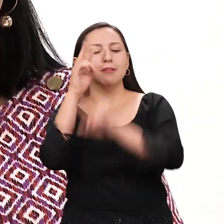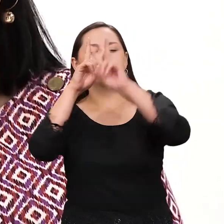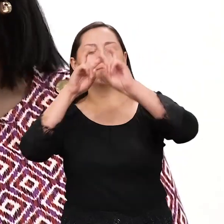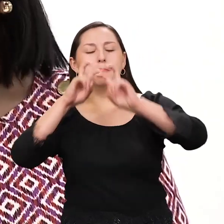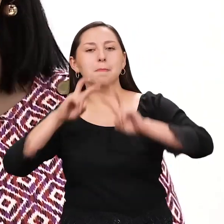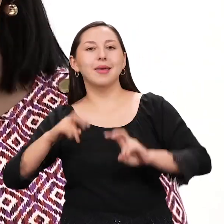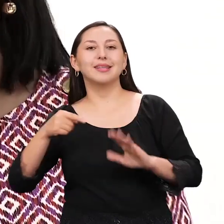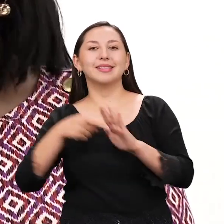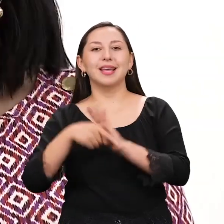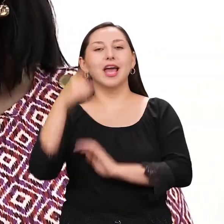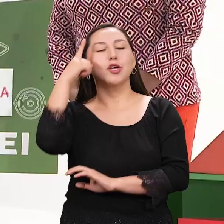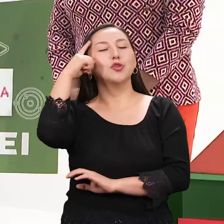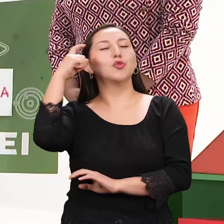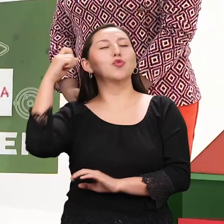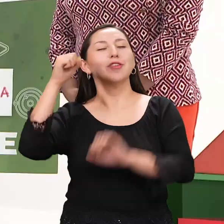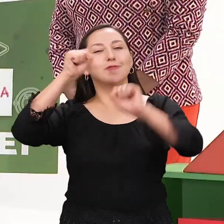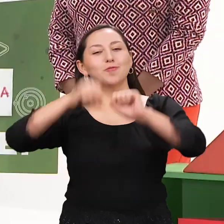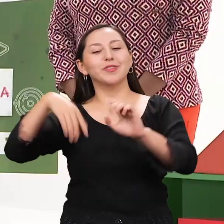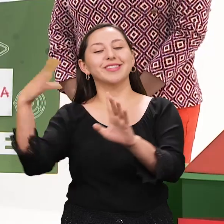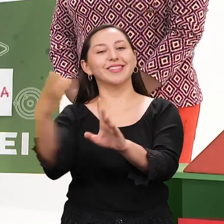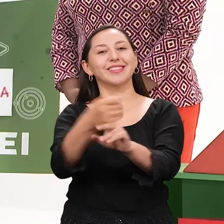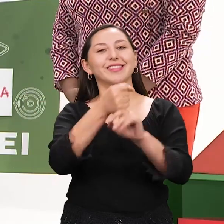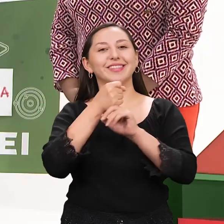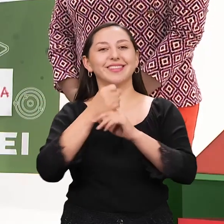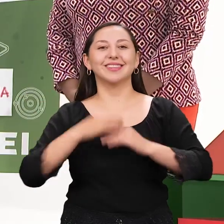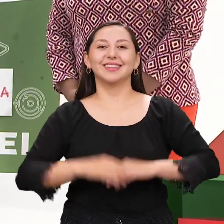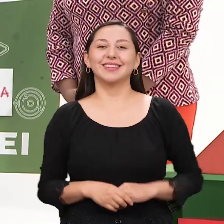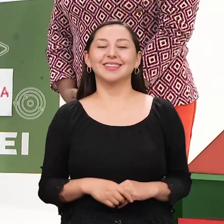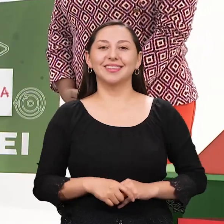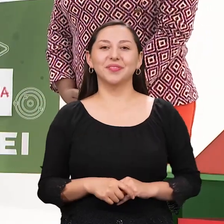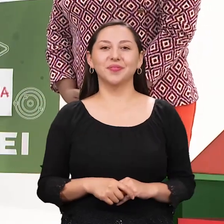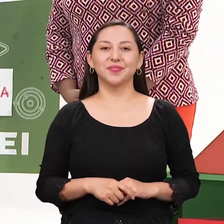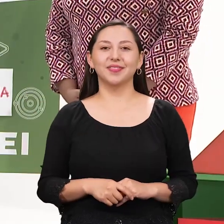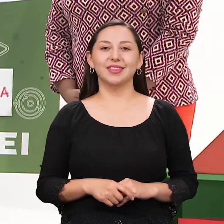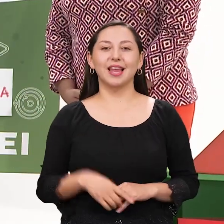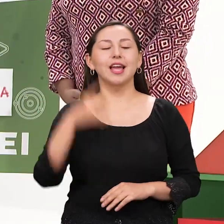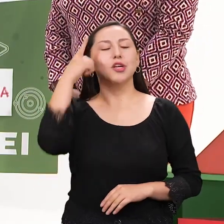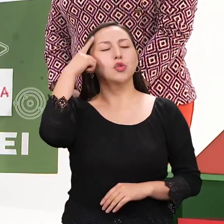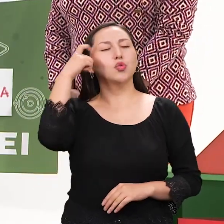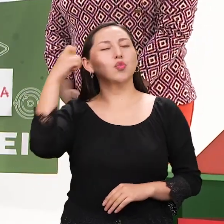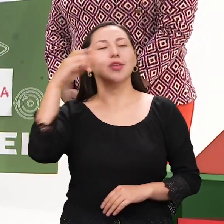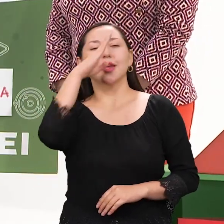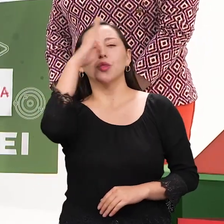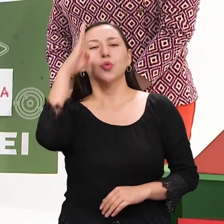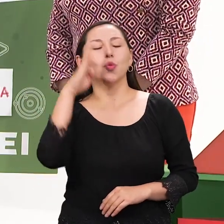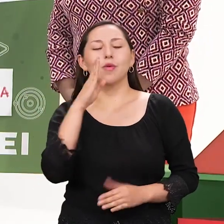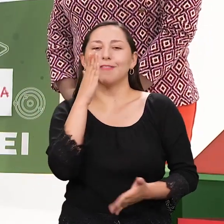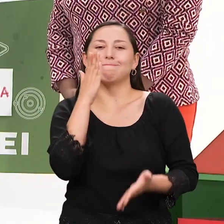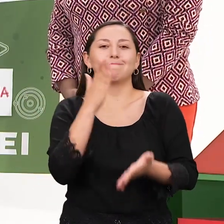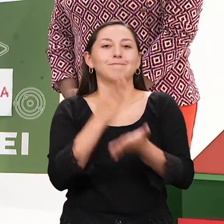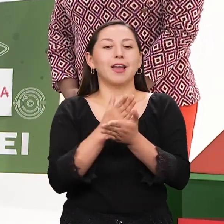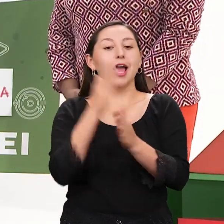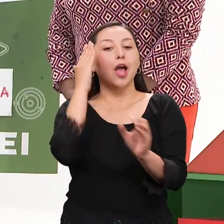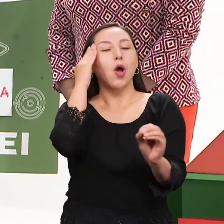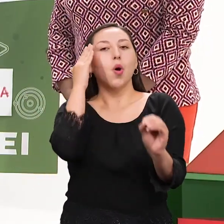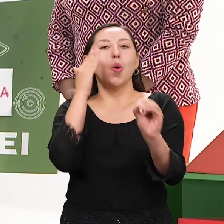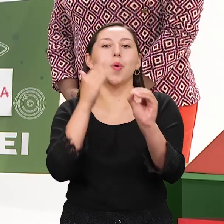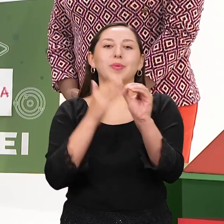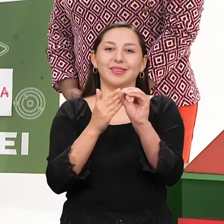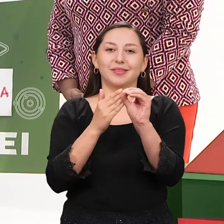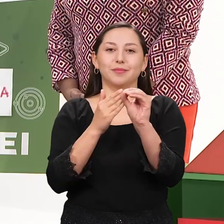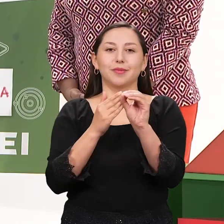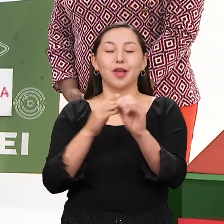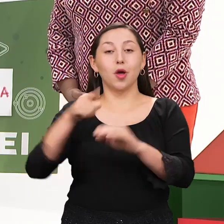investigan y cumplan sus sueños. Así es, ese es el llamado, digamos, seguir soñando y sobre todo cumpliendo estos objetivos.